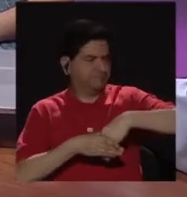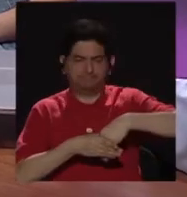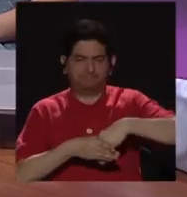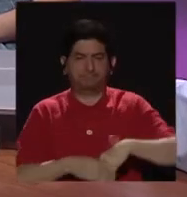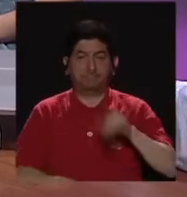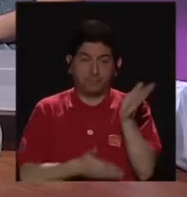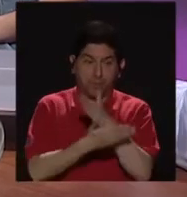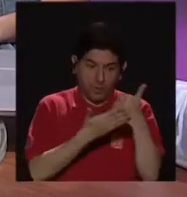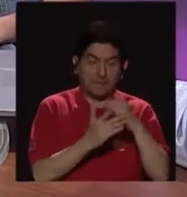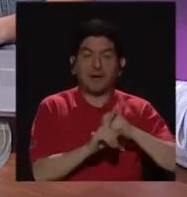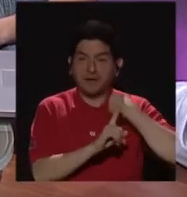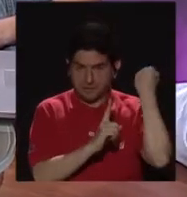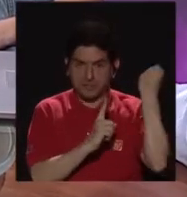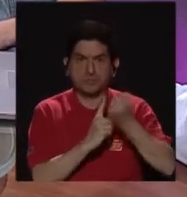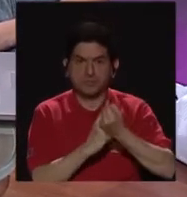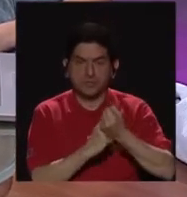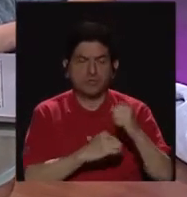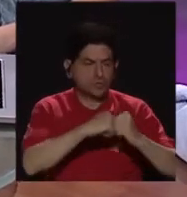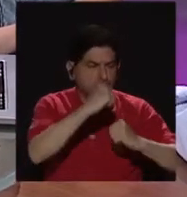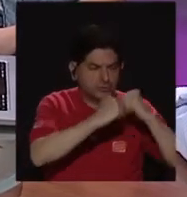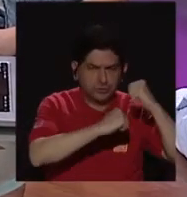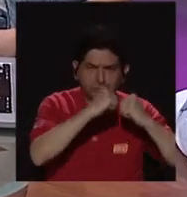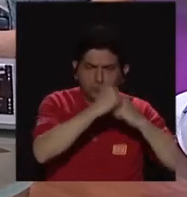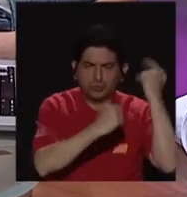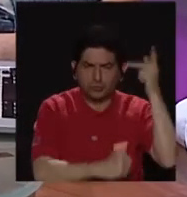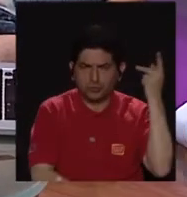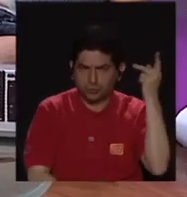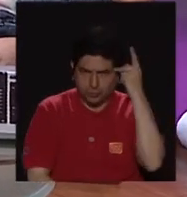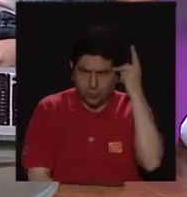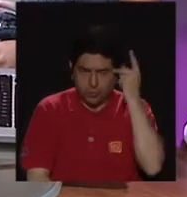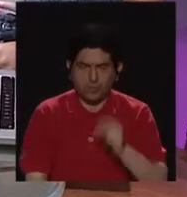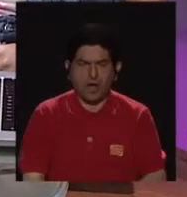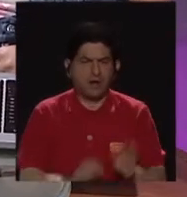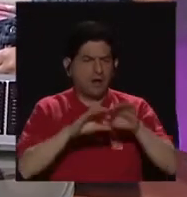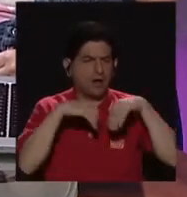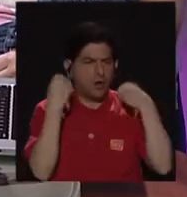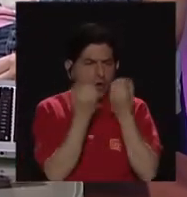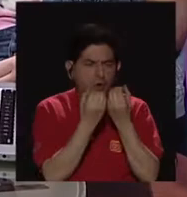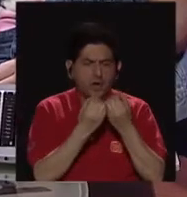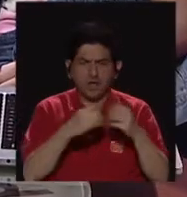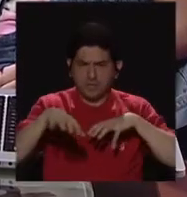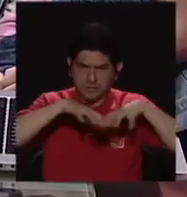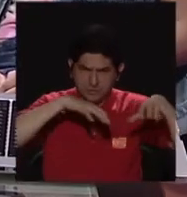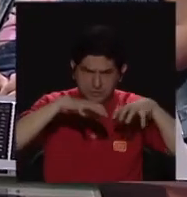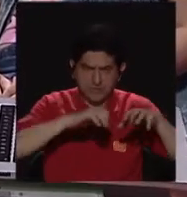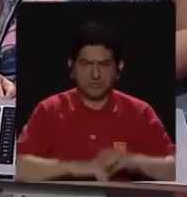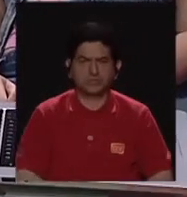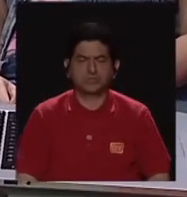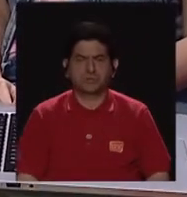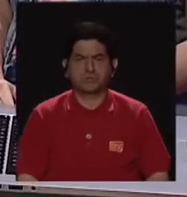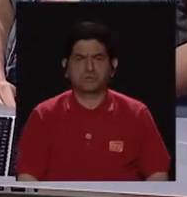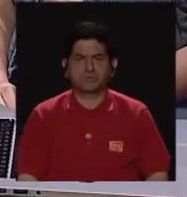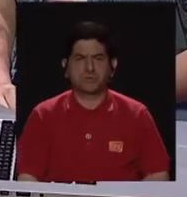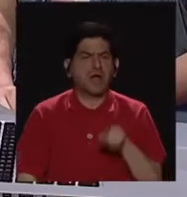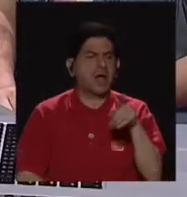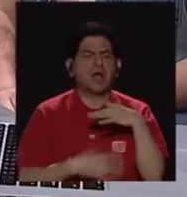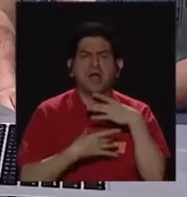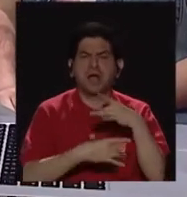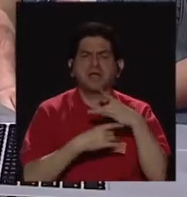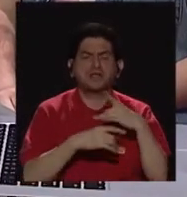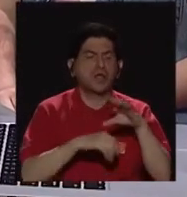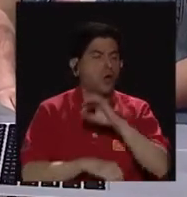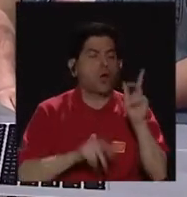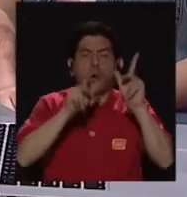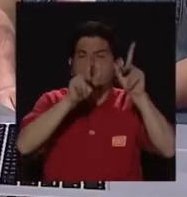por un lado es un asunto de estructuración política de cómo se organiza la actividad de qué interés de qué intereses y